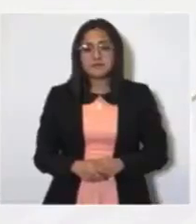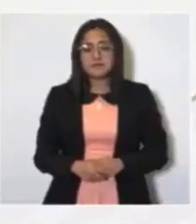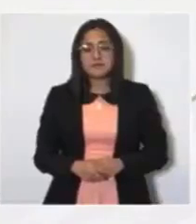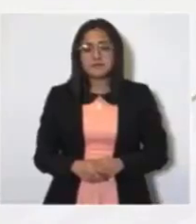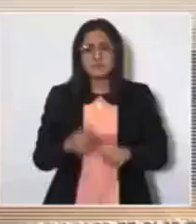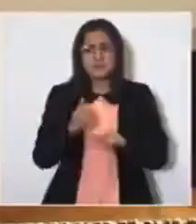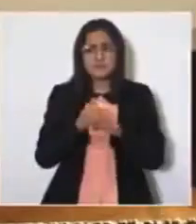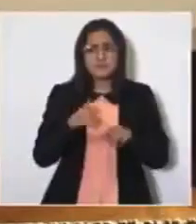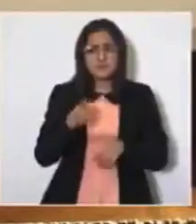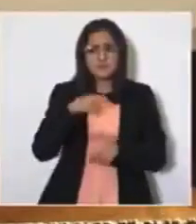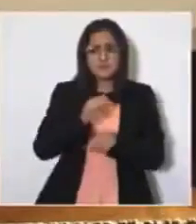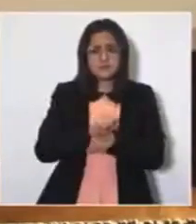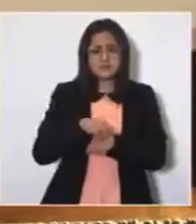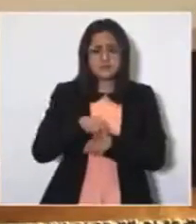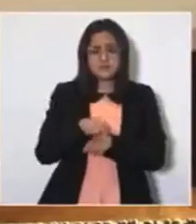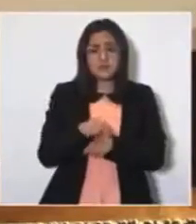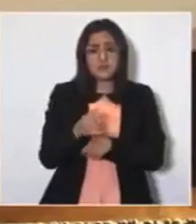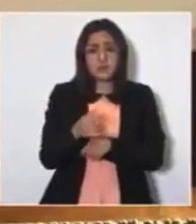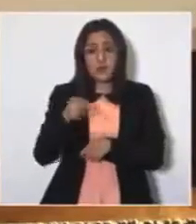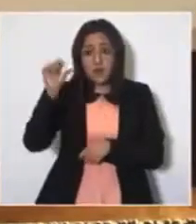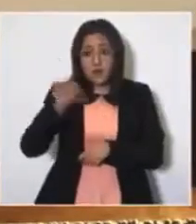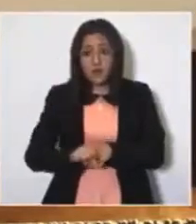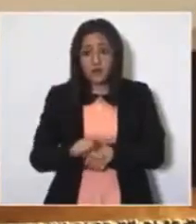informado que no es esta semana, que es hoy.